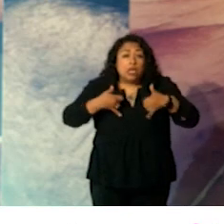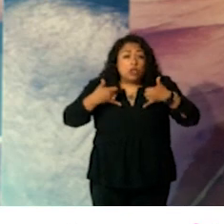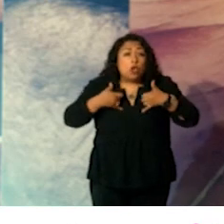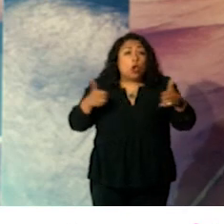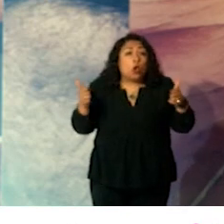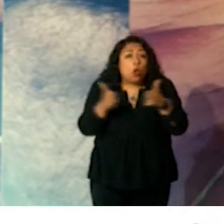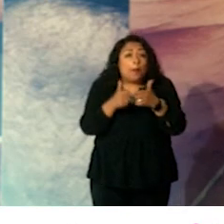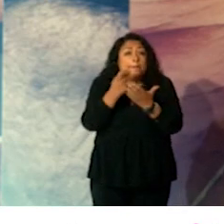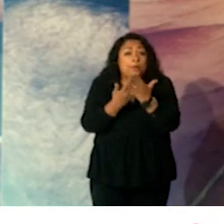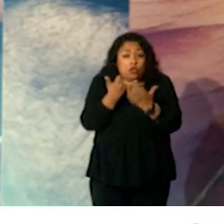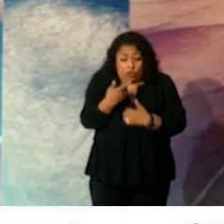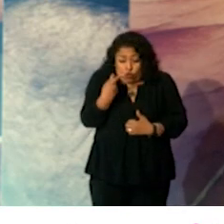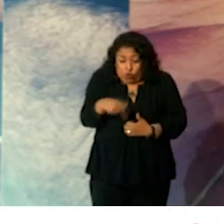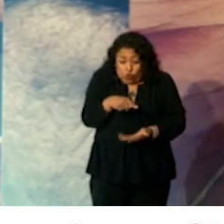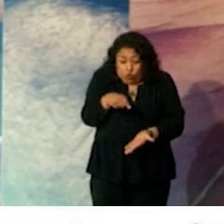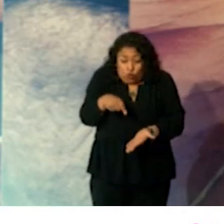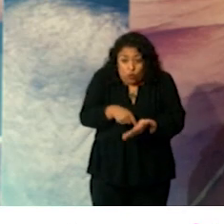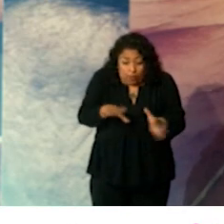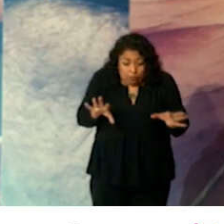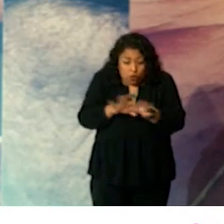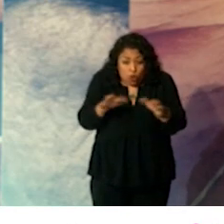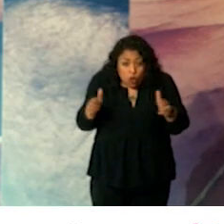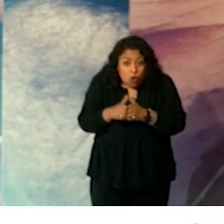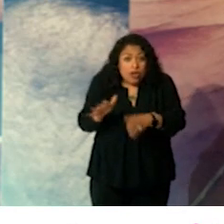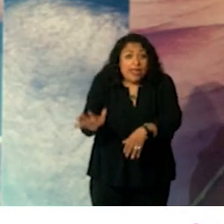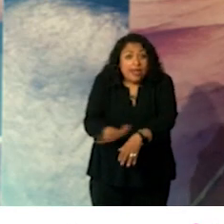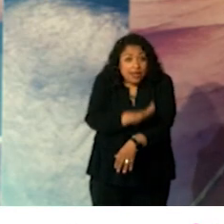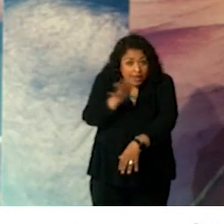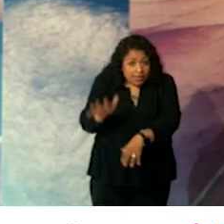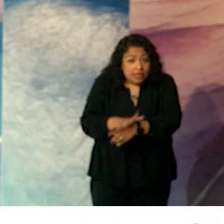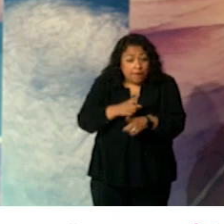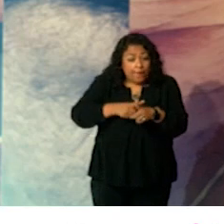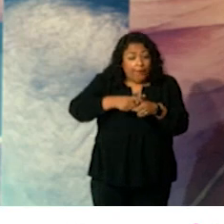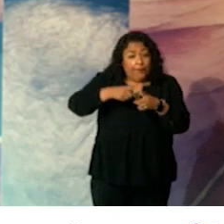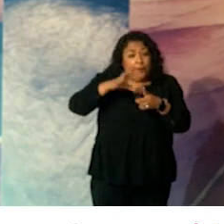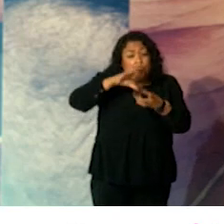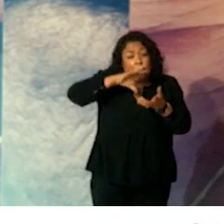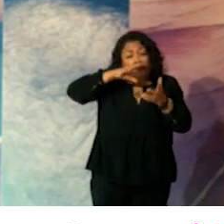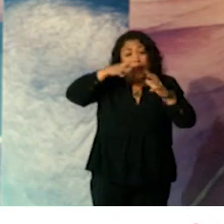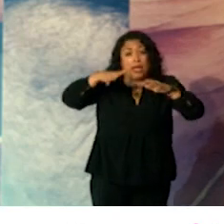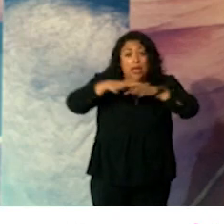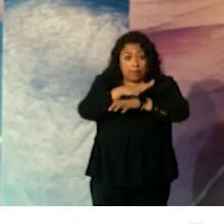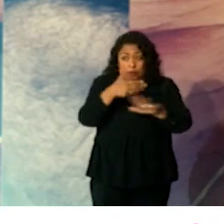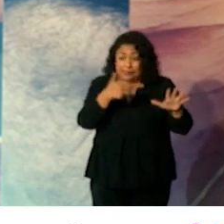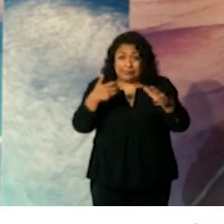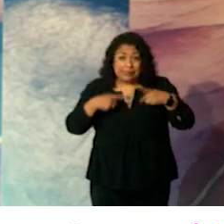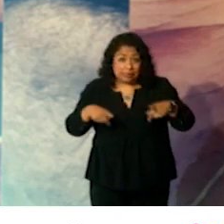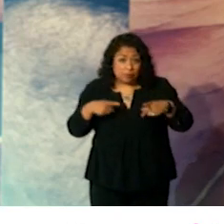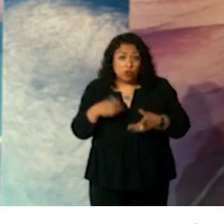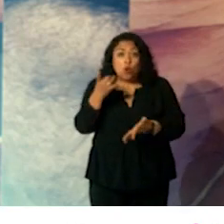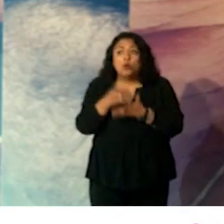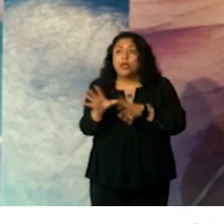con proyectos locales vinculados a energía y cambio climático. De esas 600 personas,